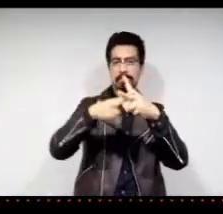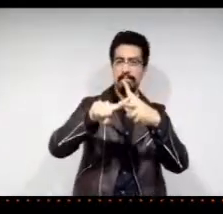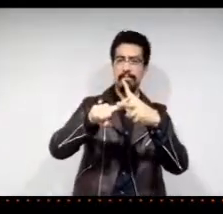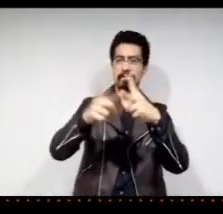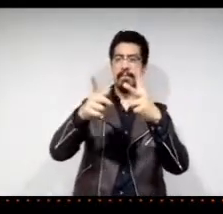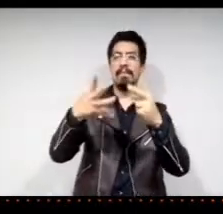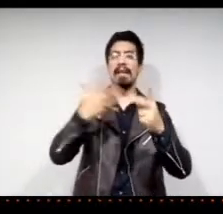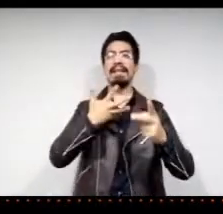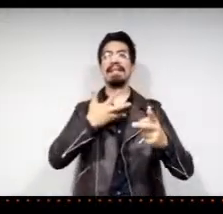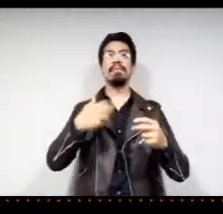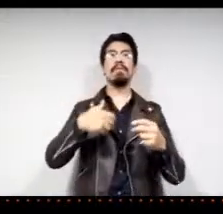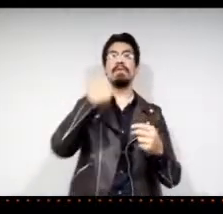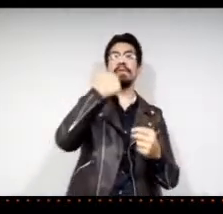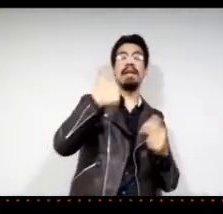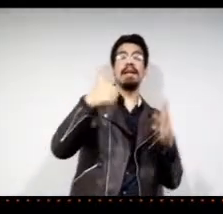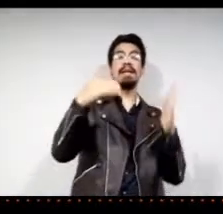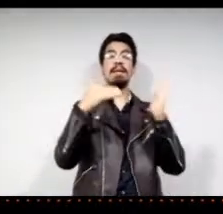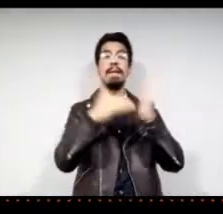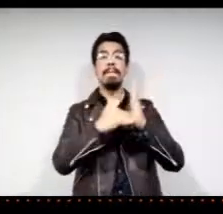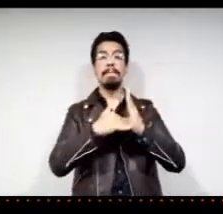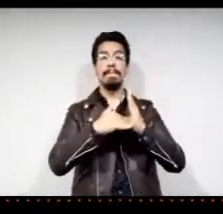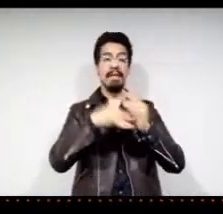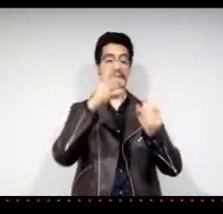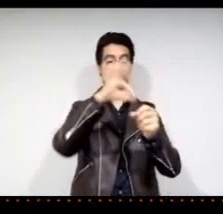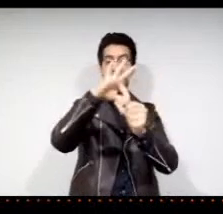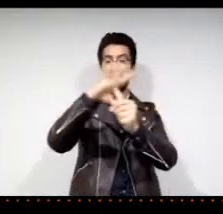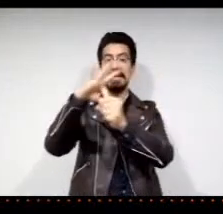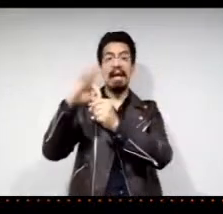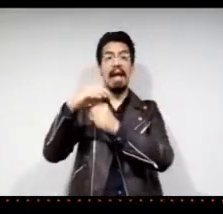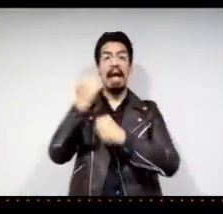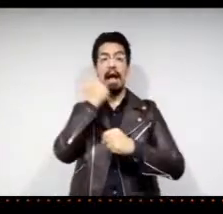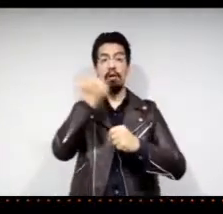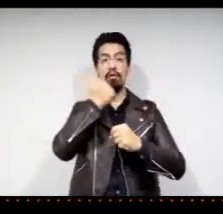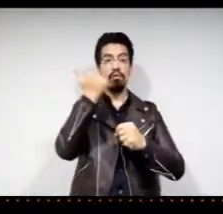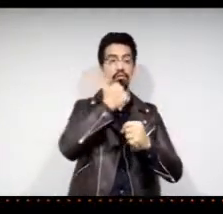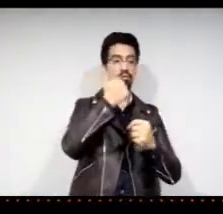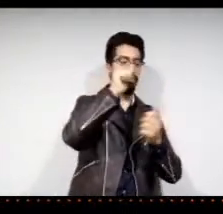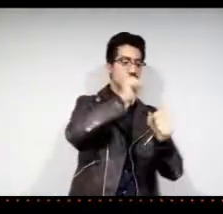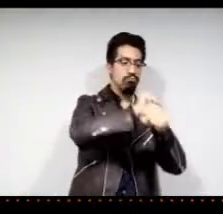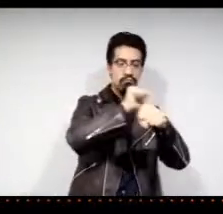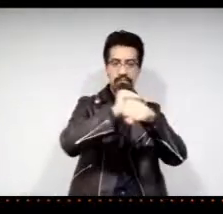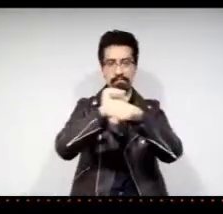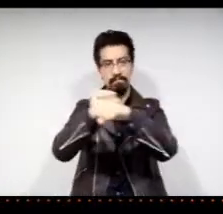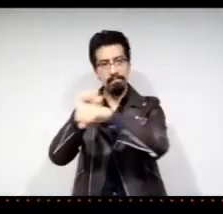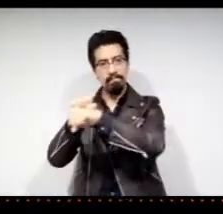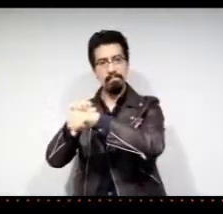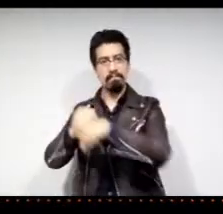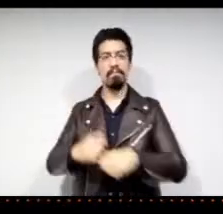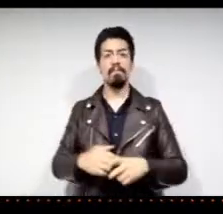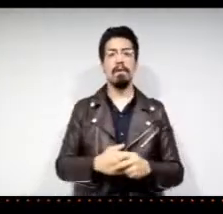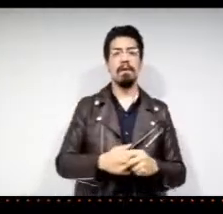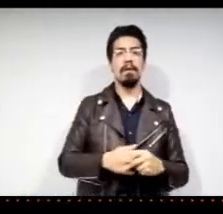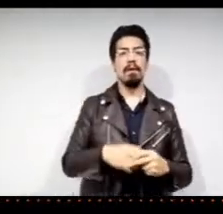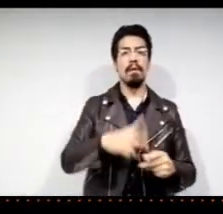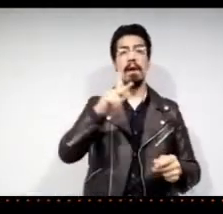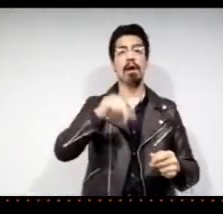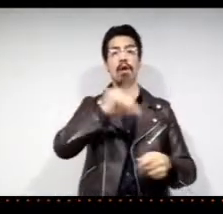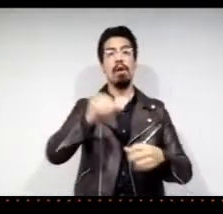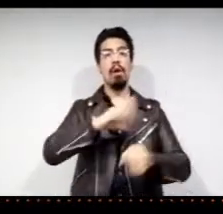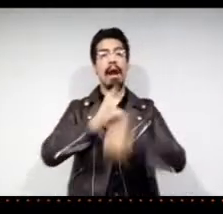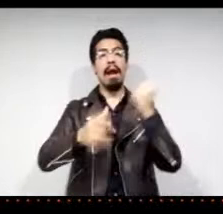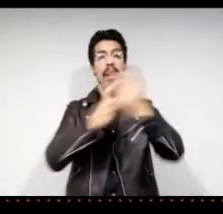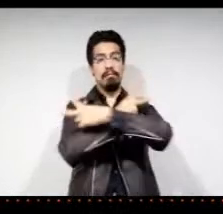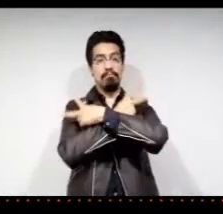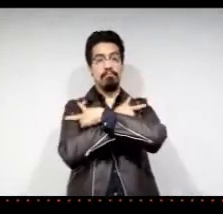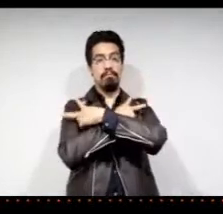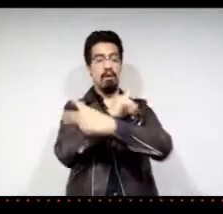6,000 inscripciones de alumnos por semana, lo que habla también pues, de que ante la imposibilidad de salir de vacaciones, había que buscar